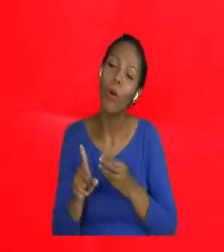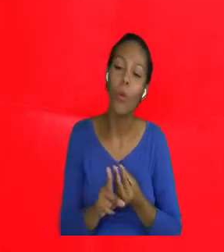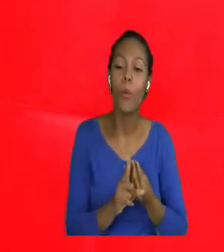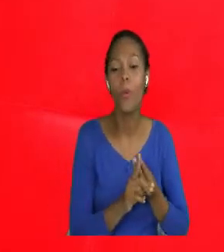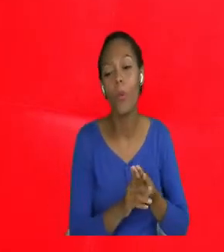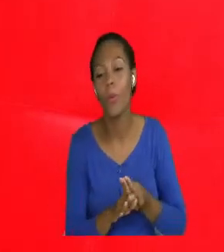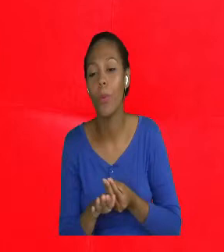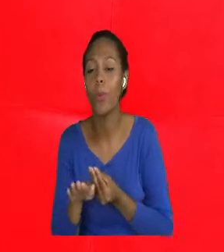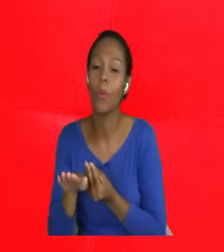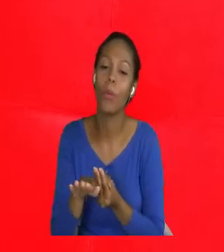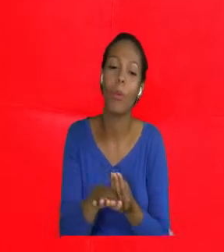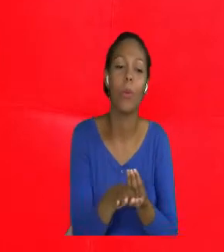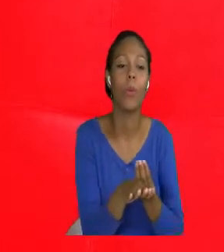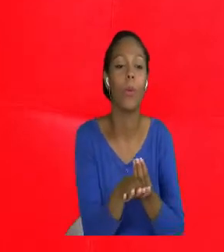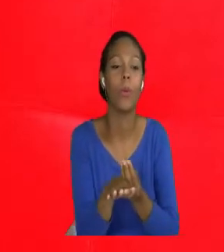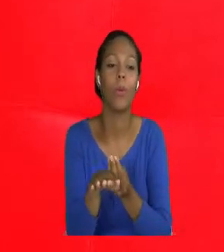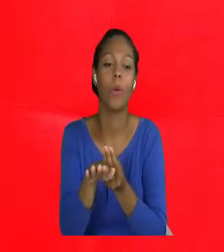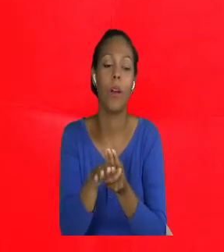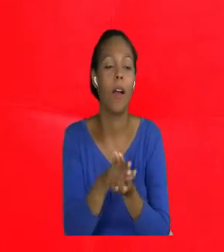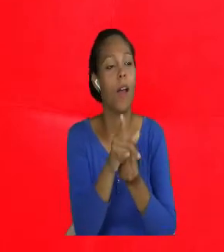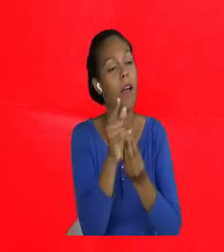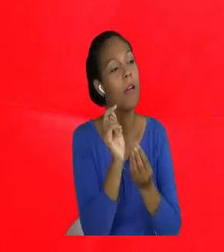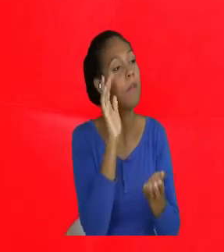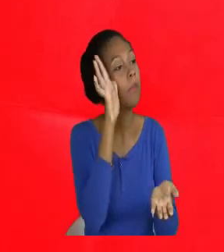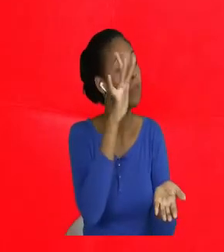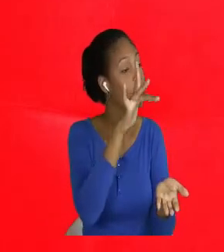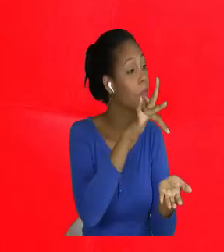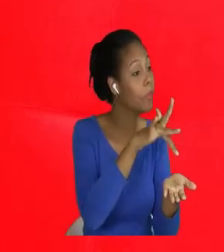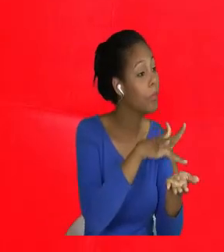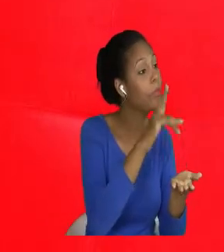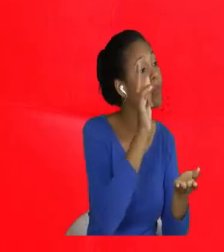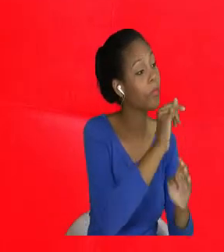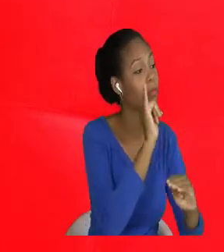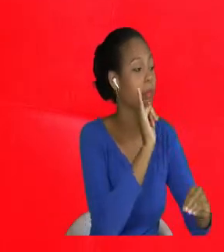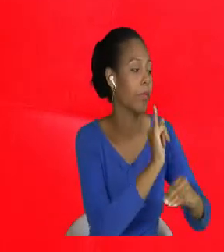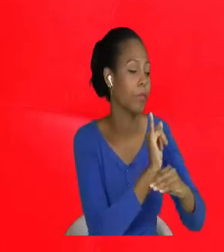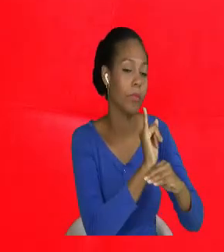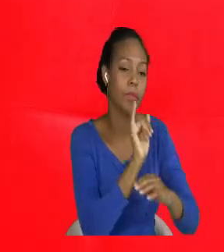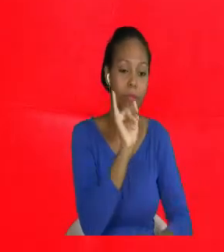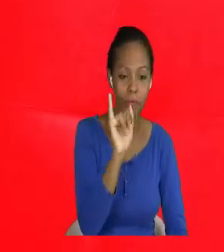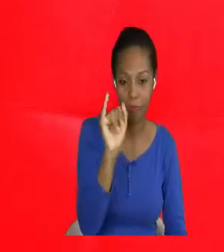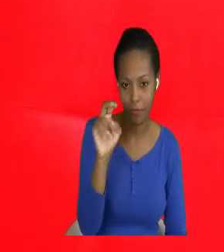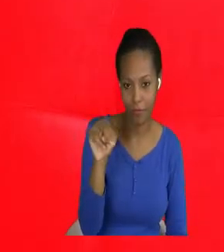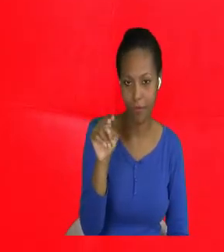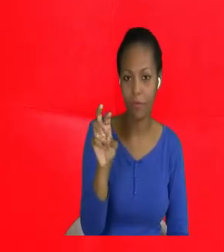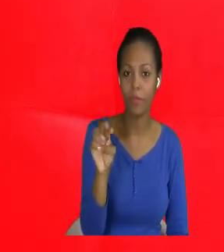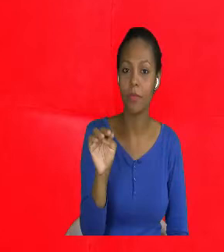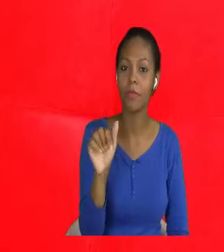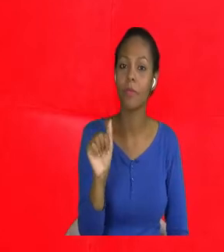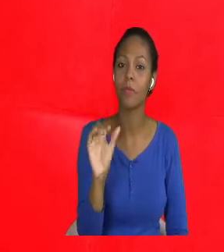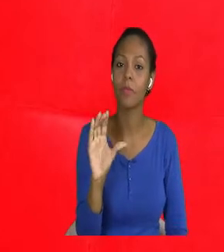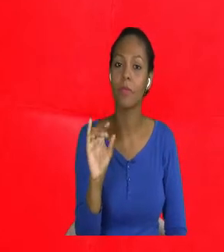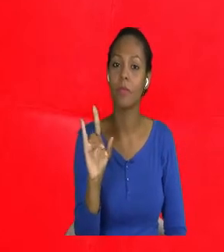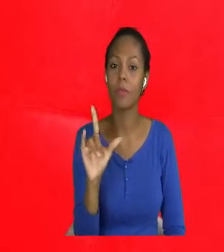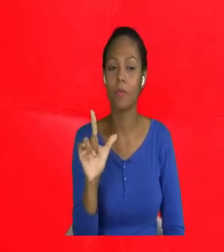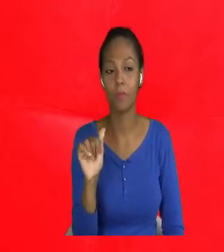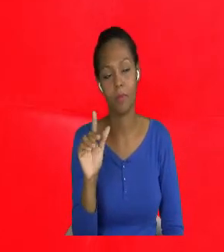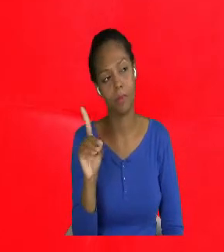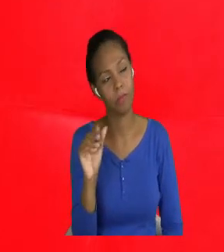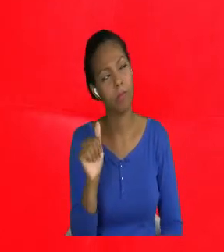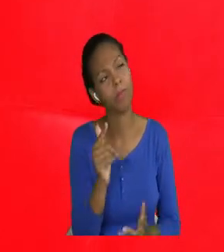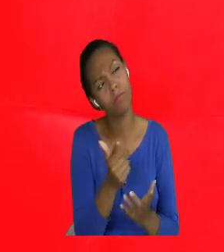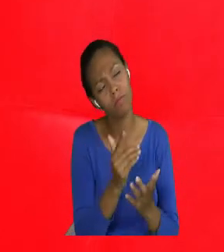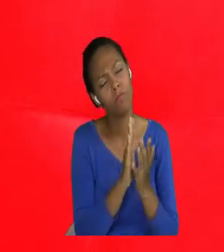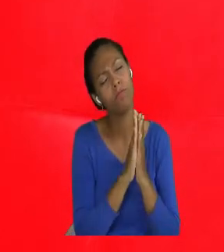las 7 de la mañana estaremos en la Catedral La Inmaculada dándole una misa de acción de gracias a nuestro Señor por esos